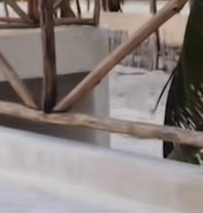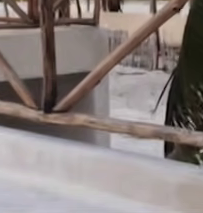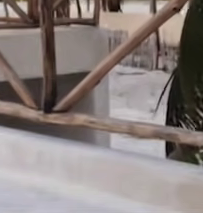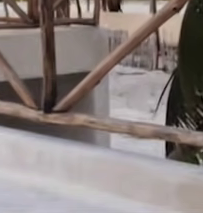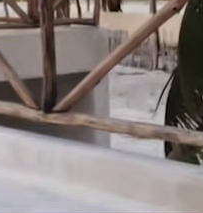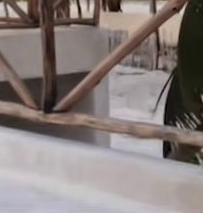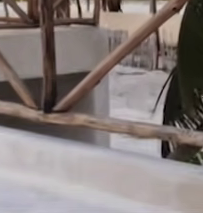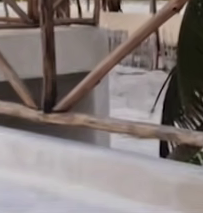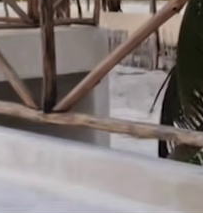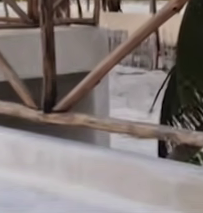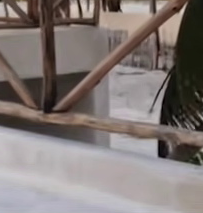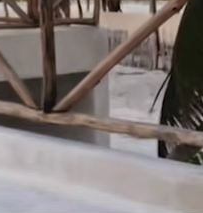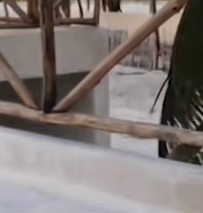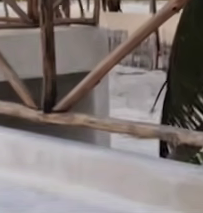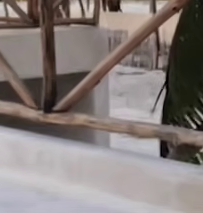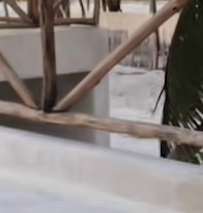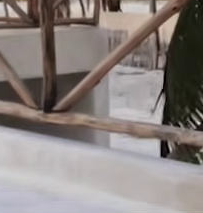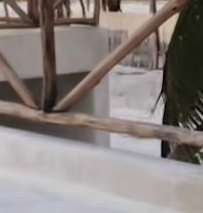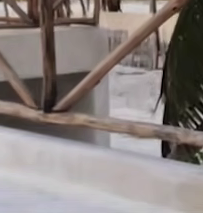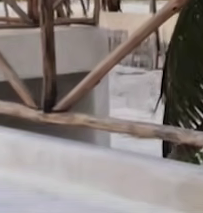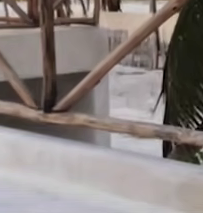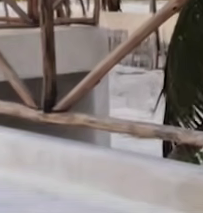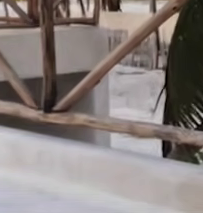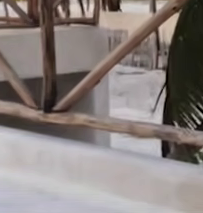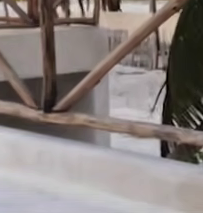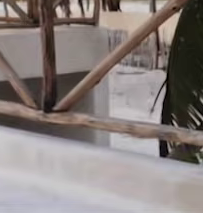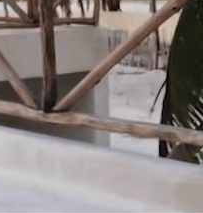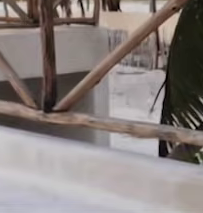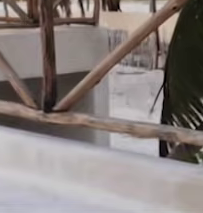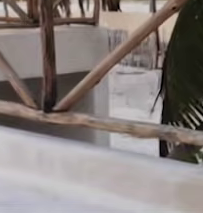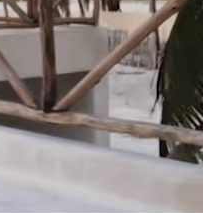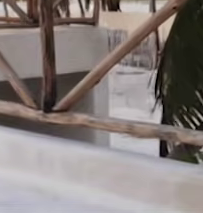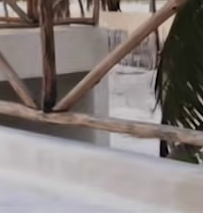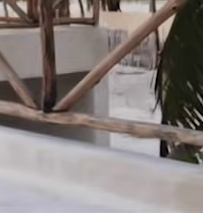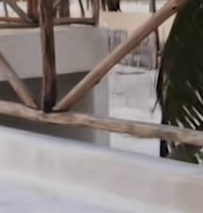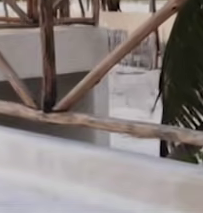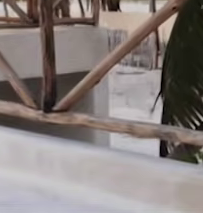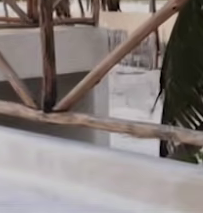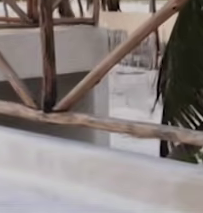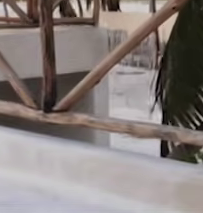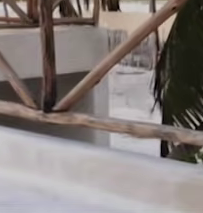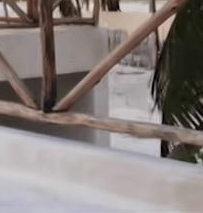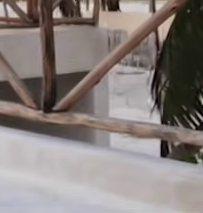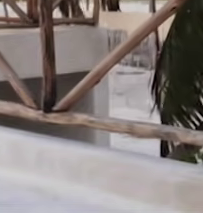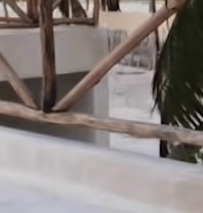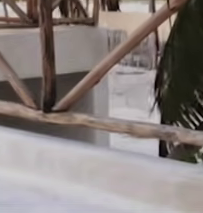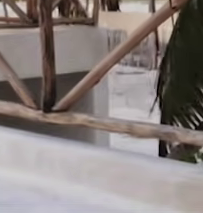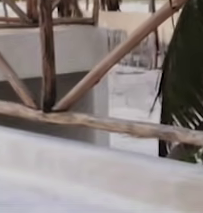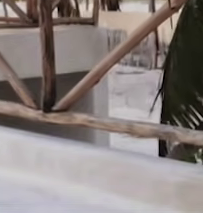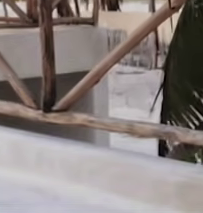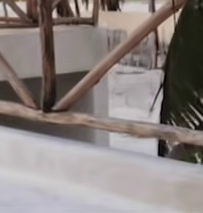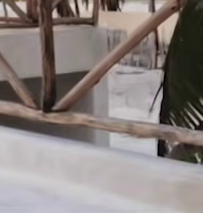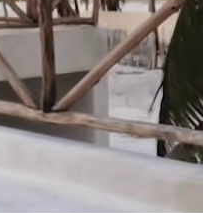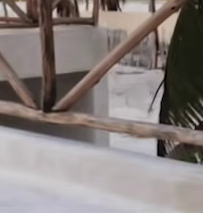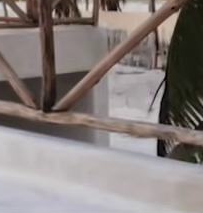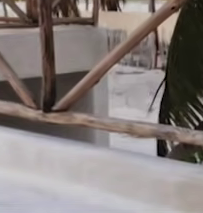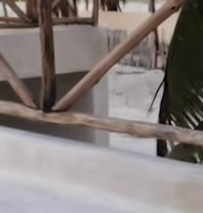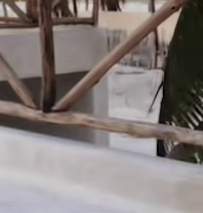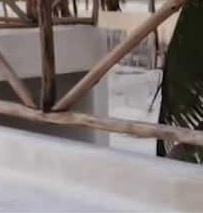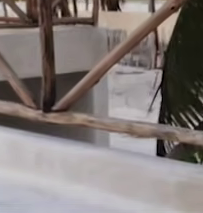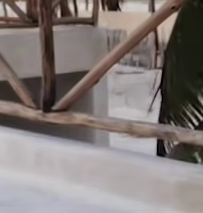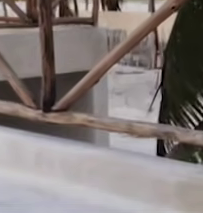uno, dos, tres, uno, dos, tres, uno,